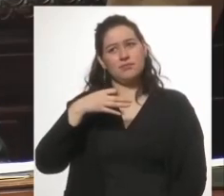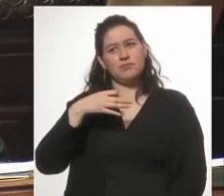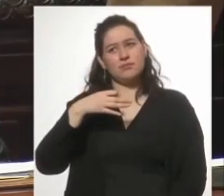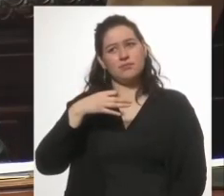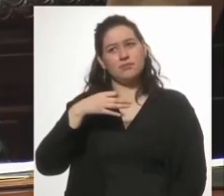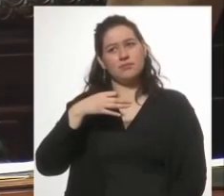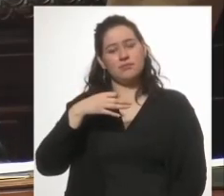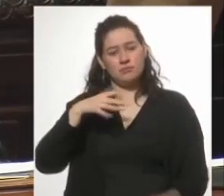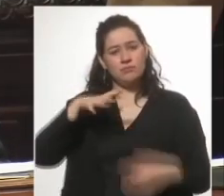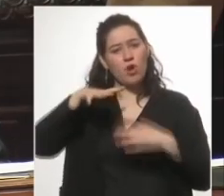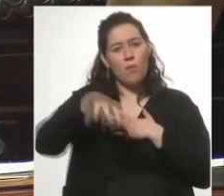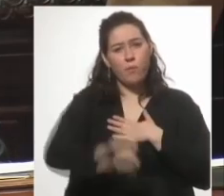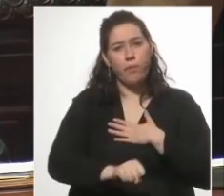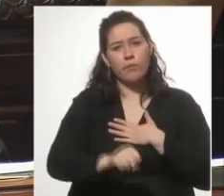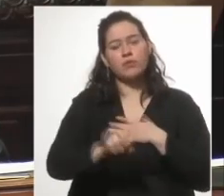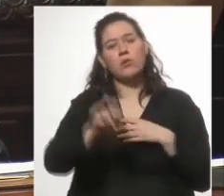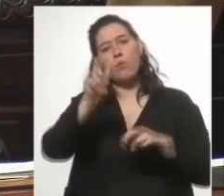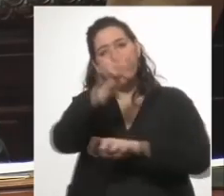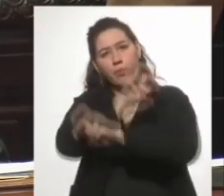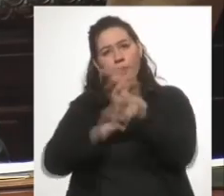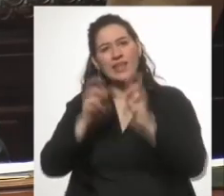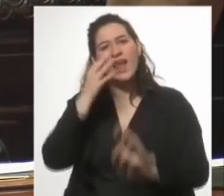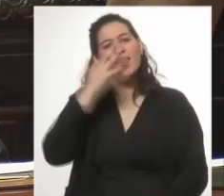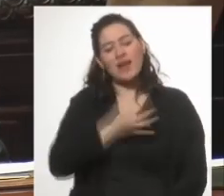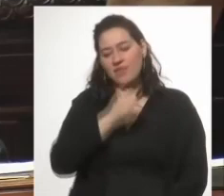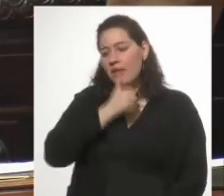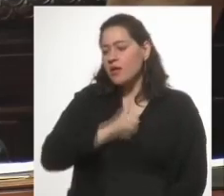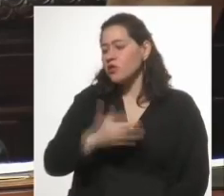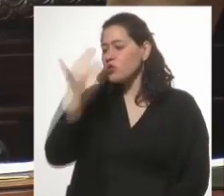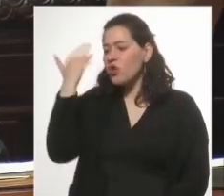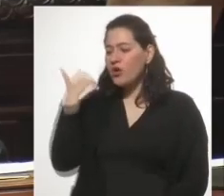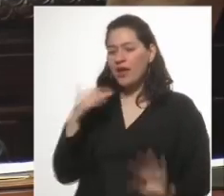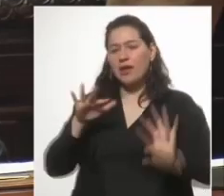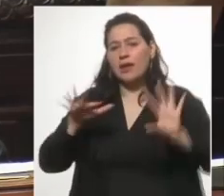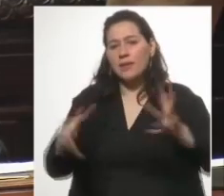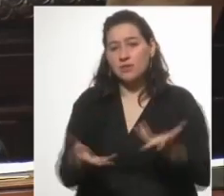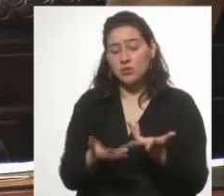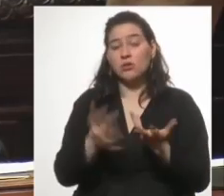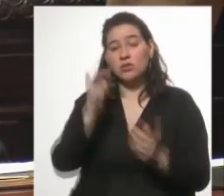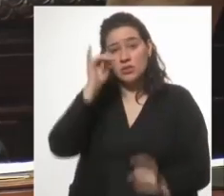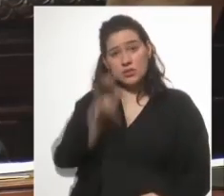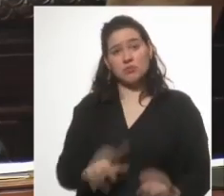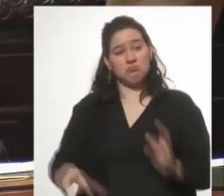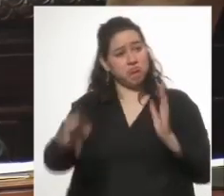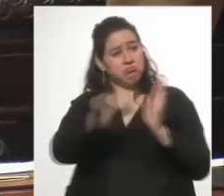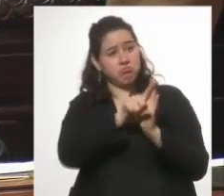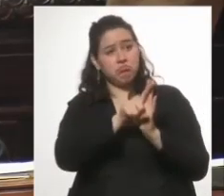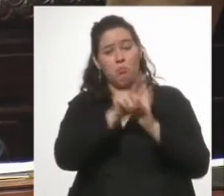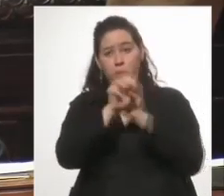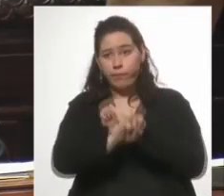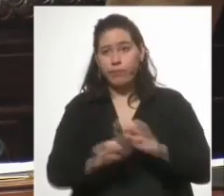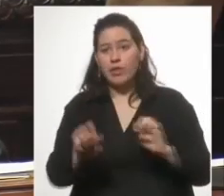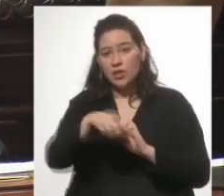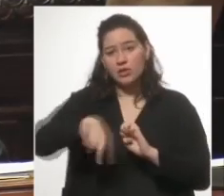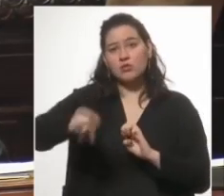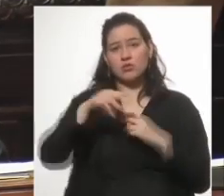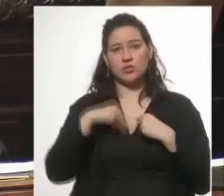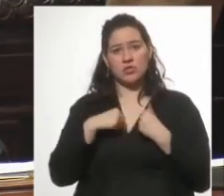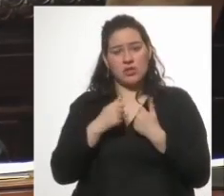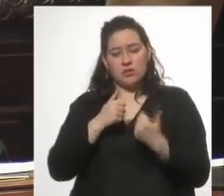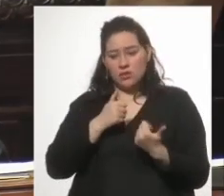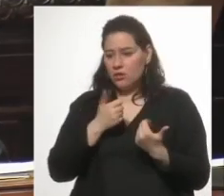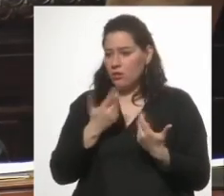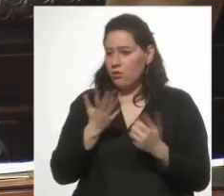verdadero compromiso con la búsqueda de la verdad histórica, es legítimo que hoy se sientan